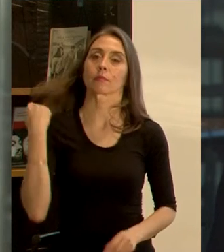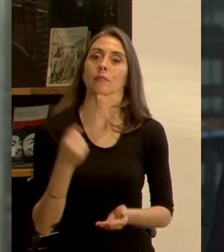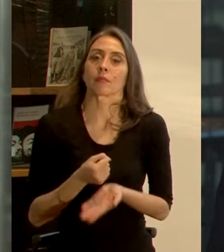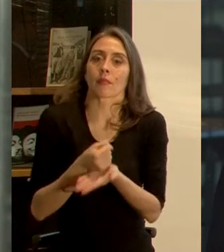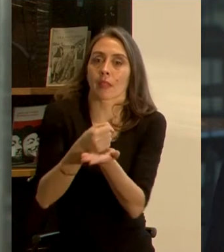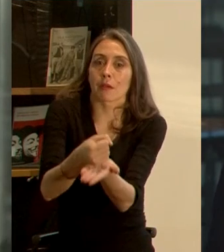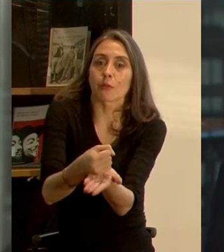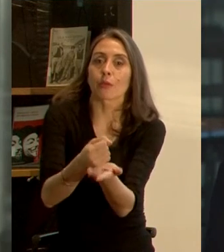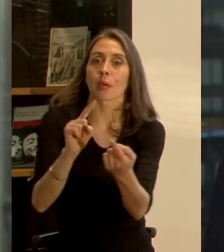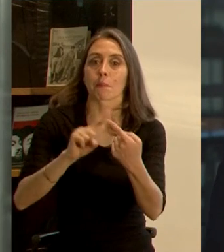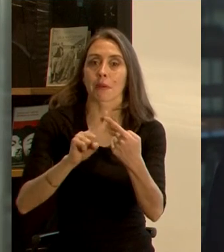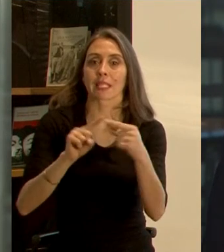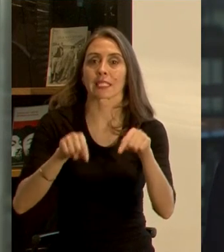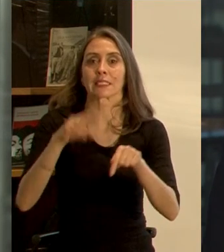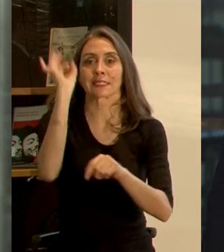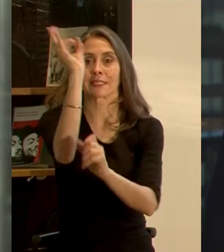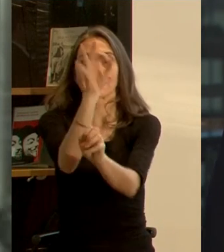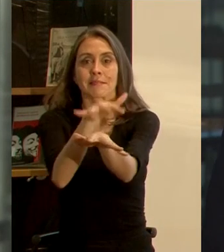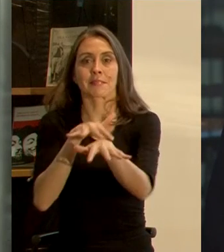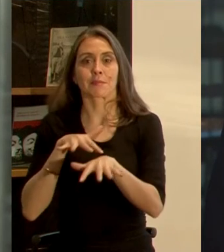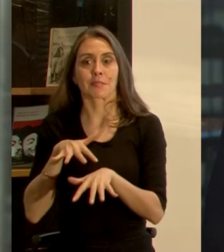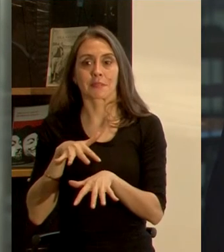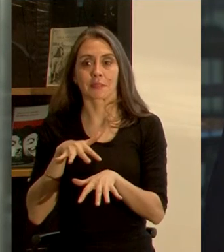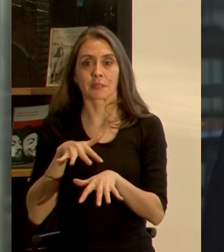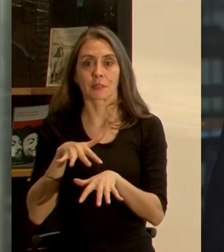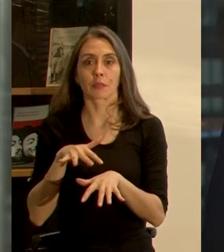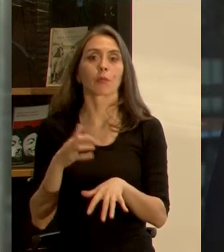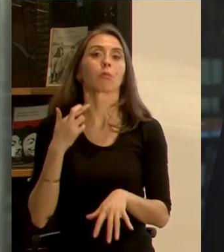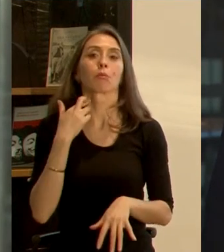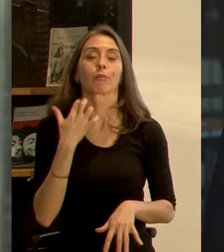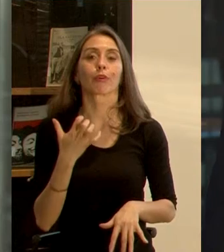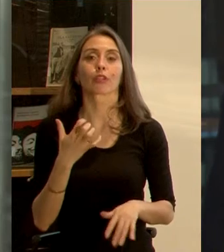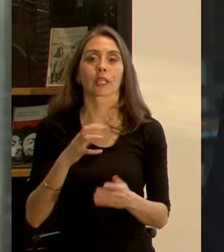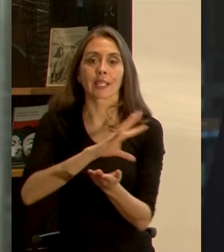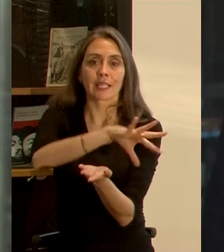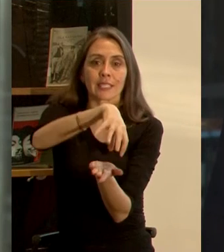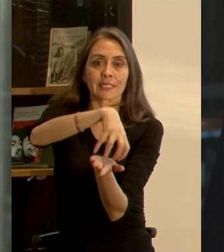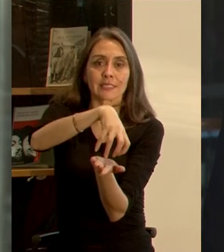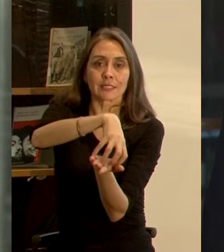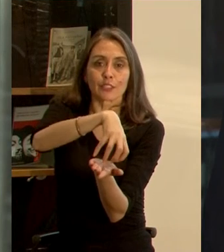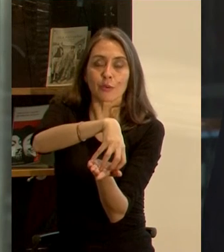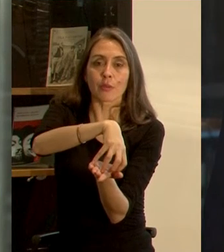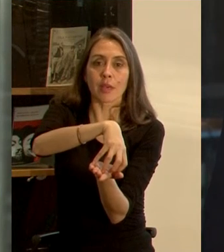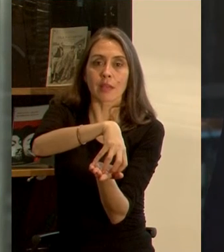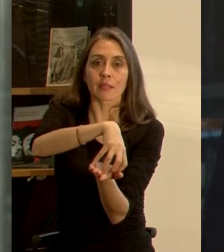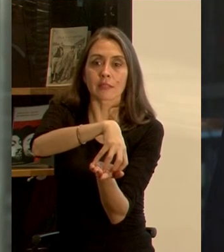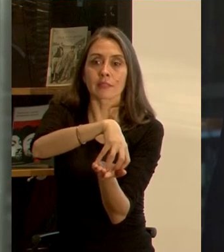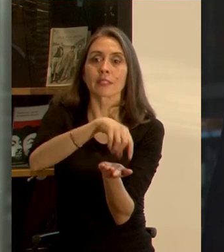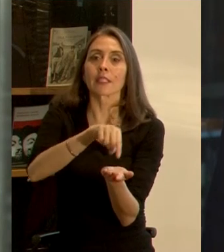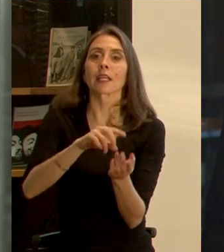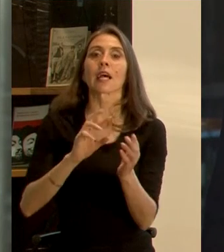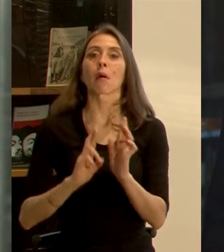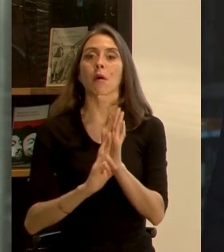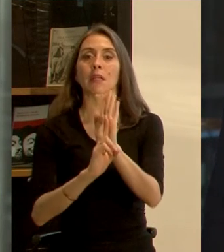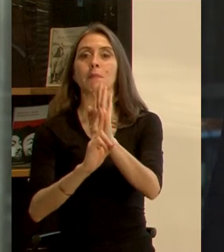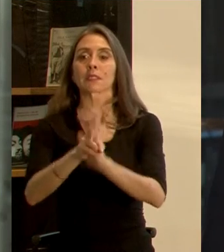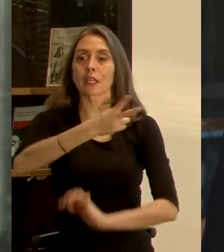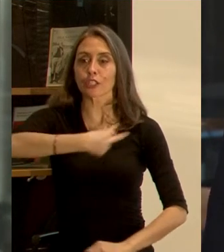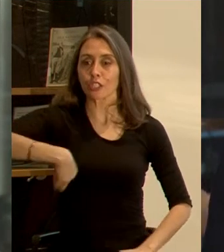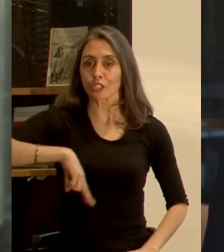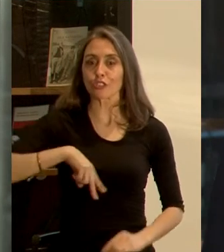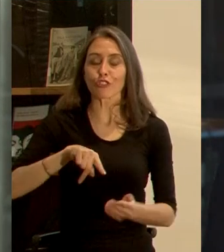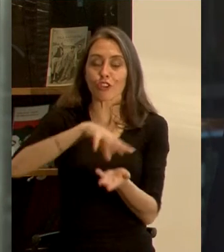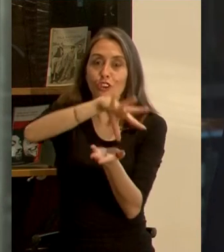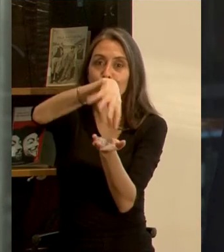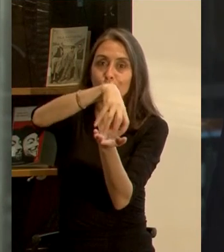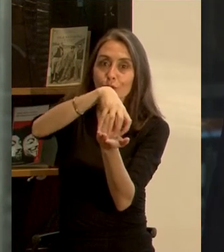colaborar y participar en este tipo de eventos, porque al final la ciudad es un síntoma más de lo que nosotros somos. La ciudad comunica